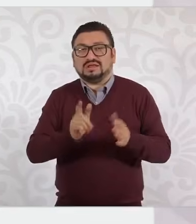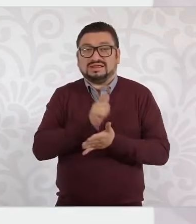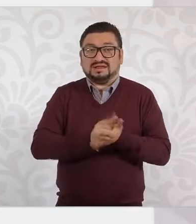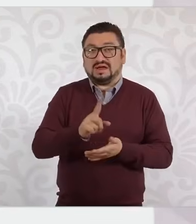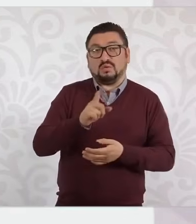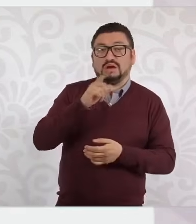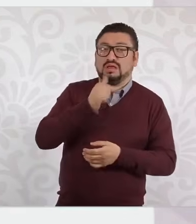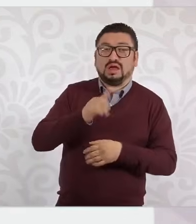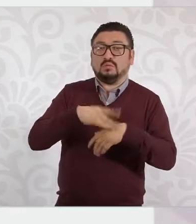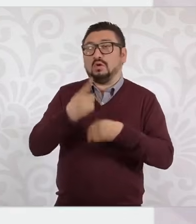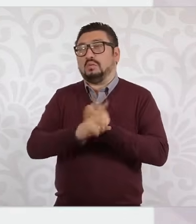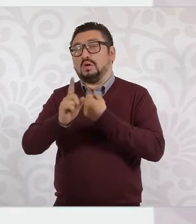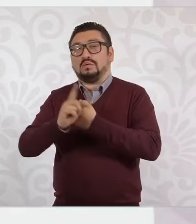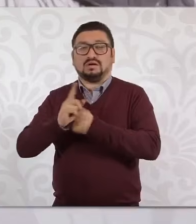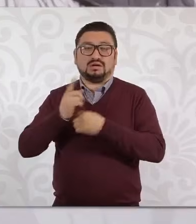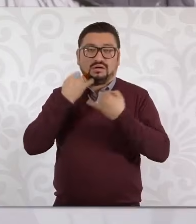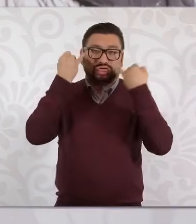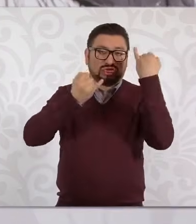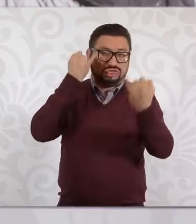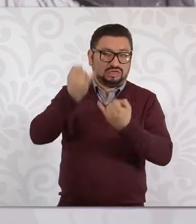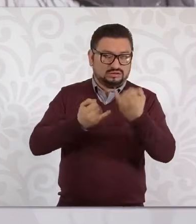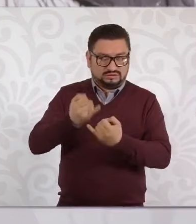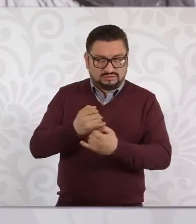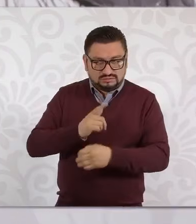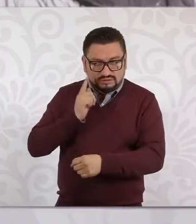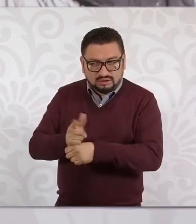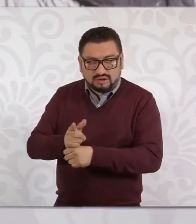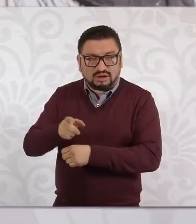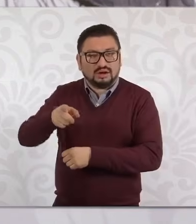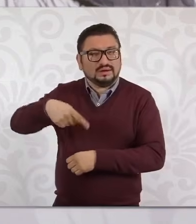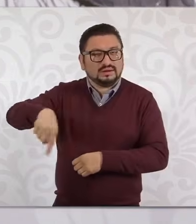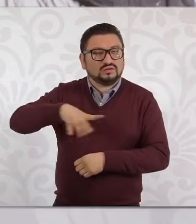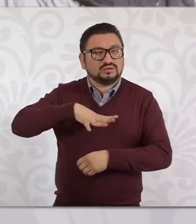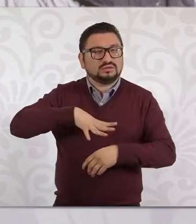iba a ser una crisis para México y resulta que tenían hasta campos de golf.